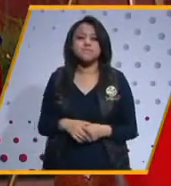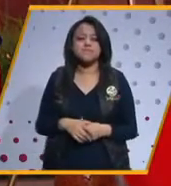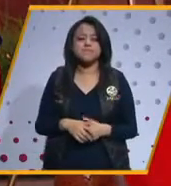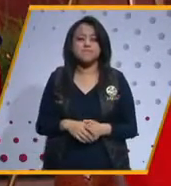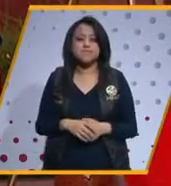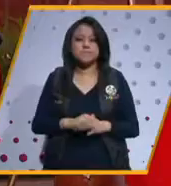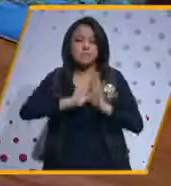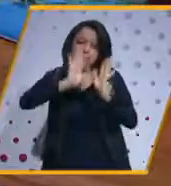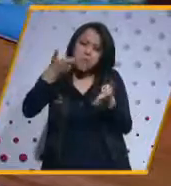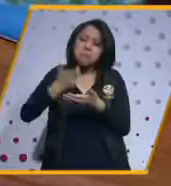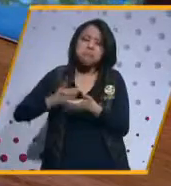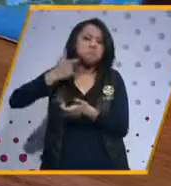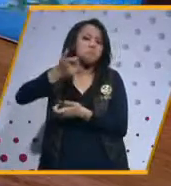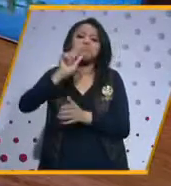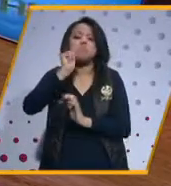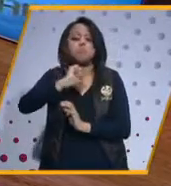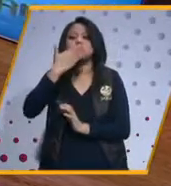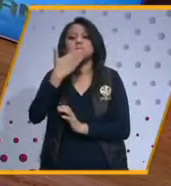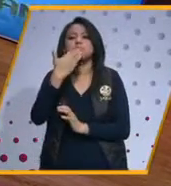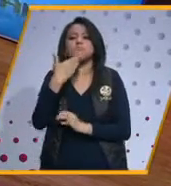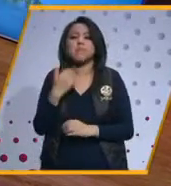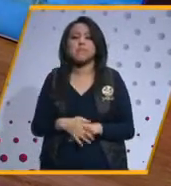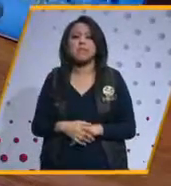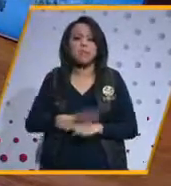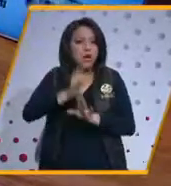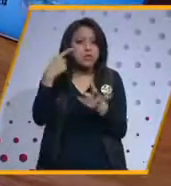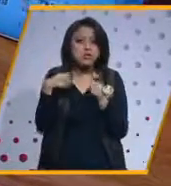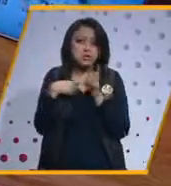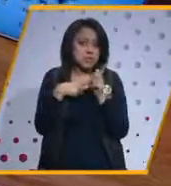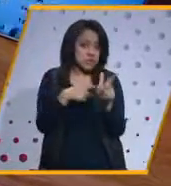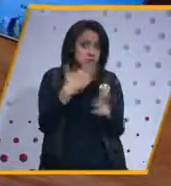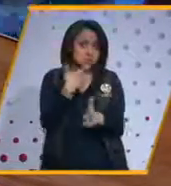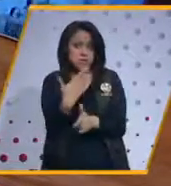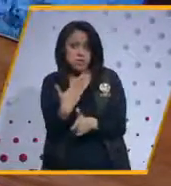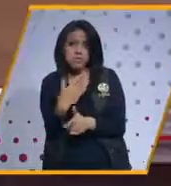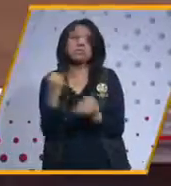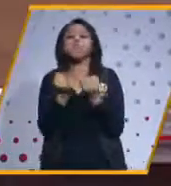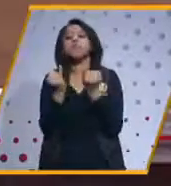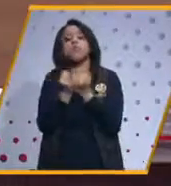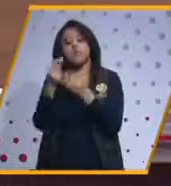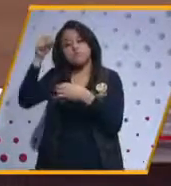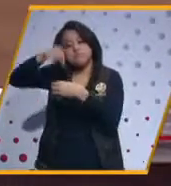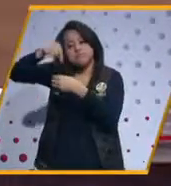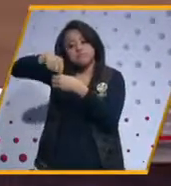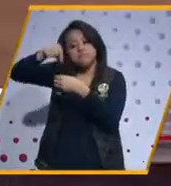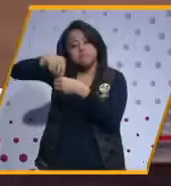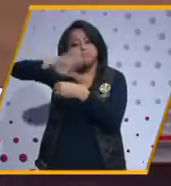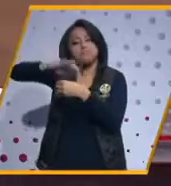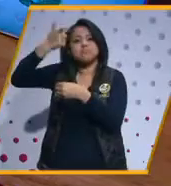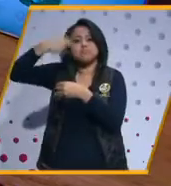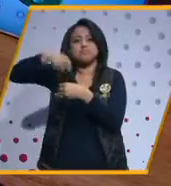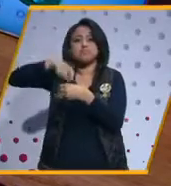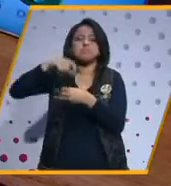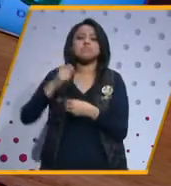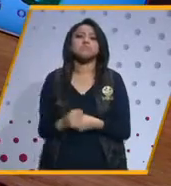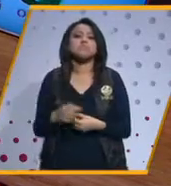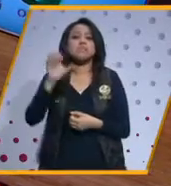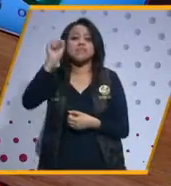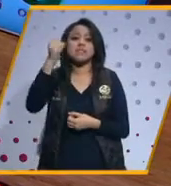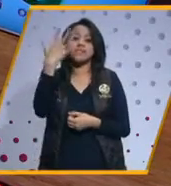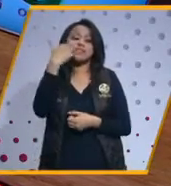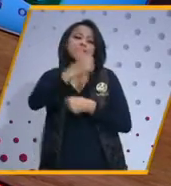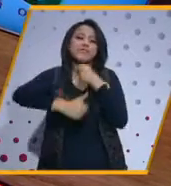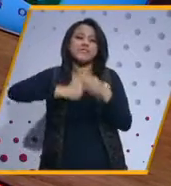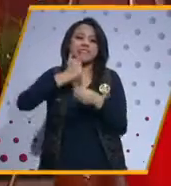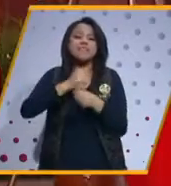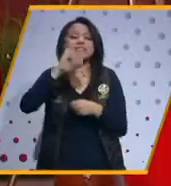Ya, voy pagando y listo, sigo siendo socio y vuelvo a ahorrar. Exacto. 65 años, wow. Exacto, lo que